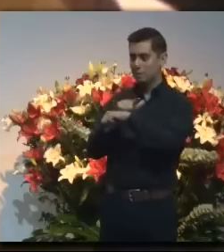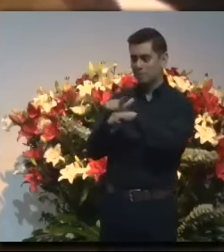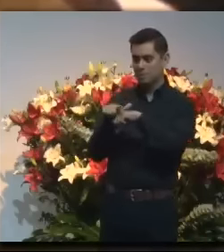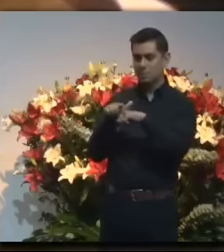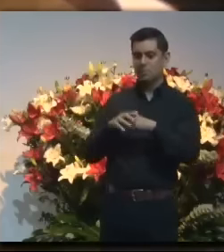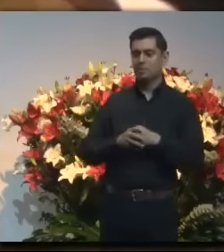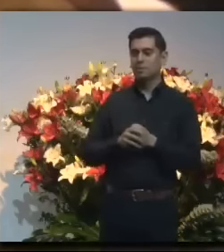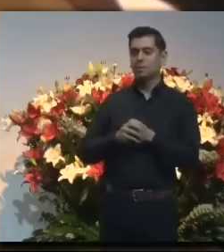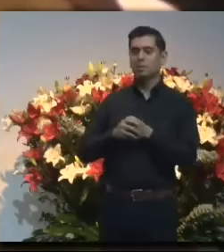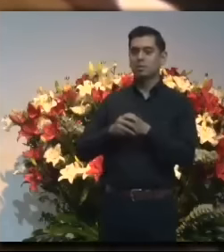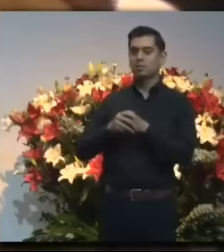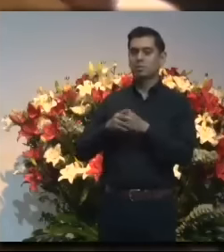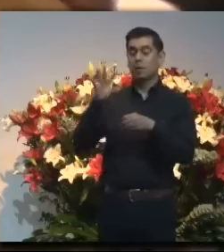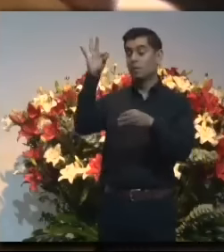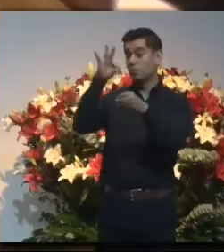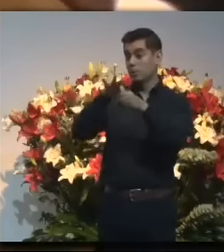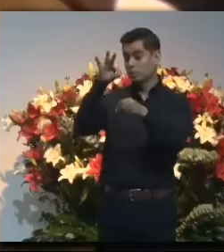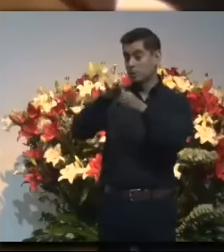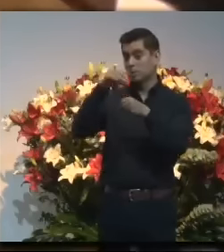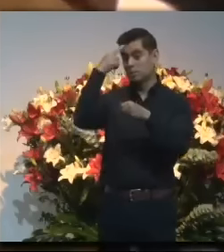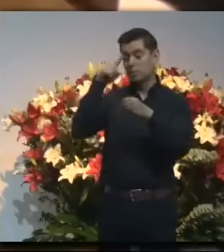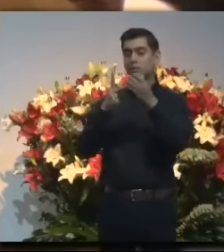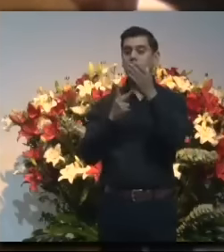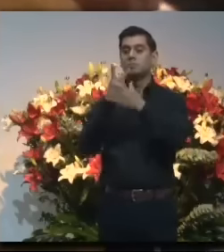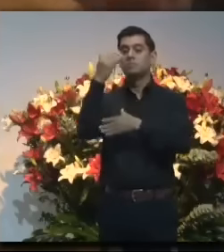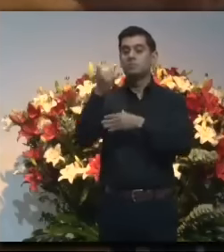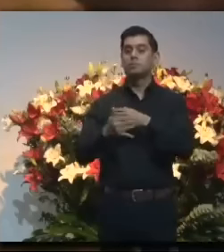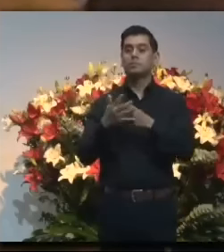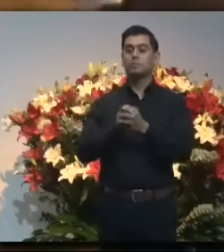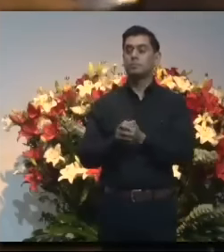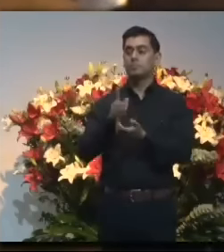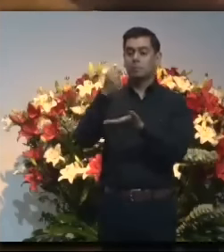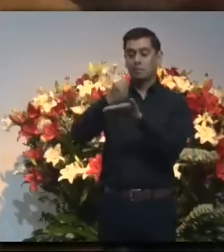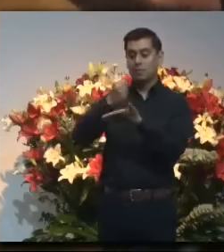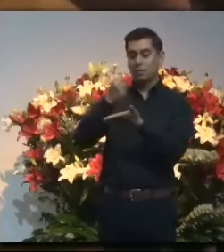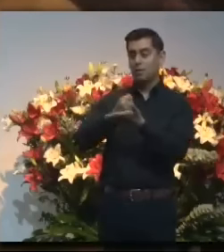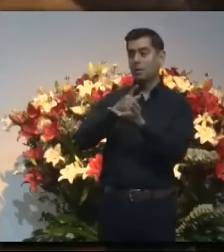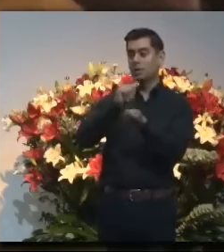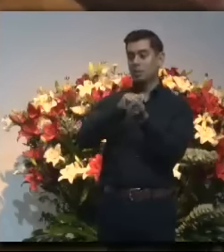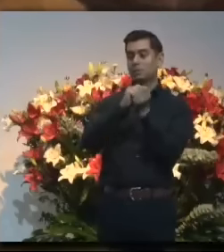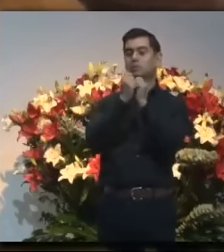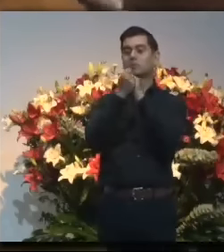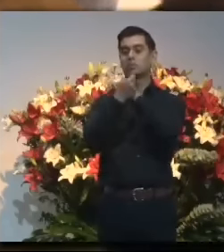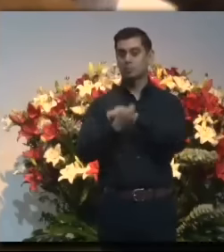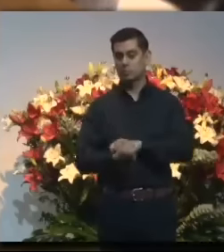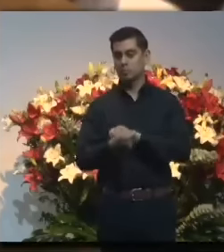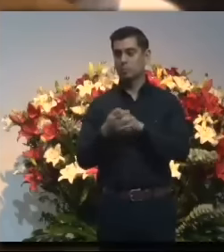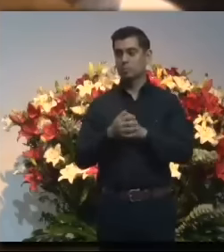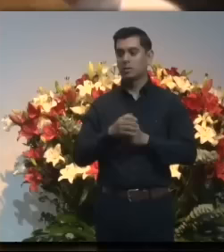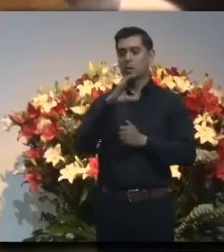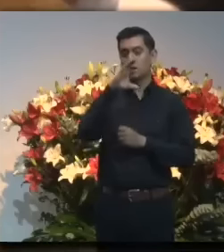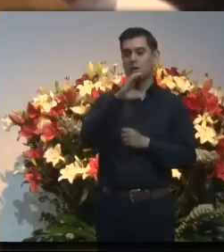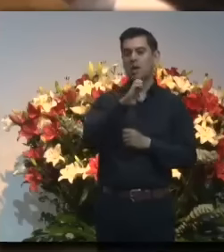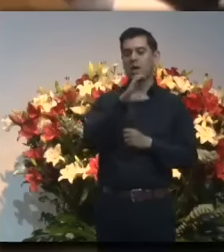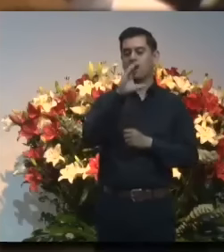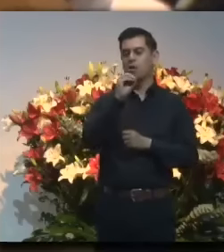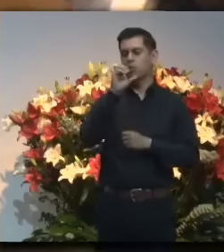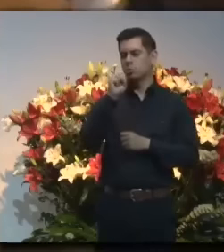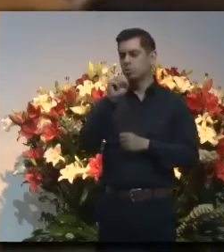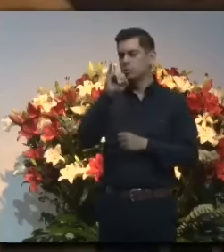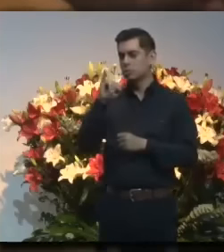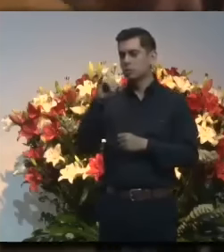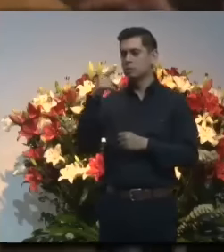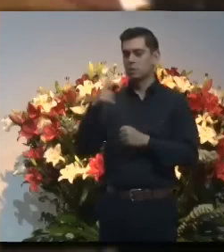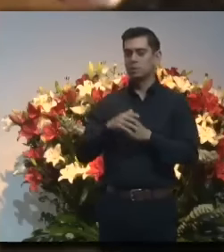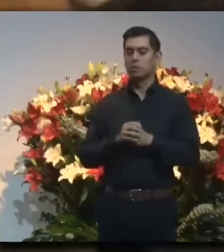votar en contra de la propuesta de la ley que busca prohibir las terapias de conversión, mejor conocidas como ECOSIG. ¿Cómo respondería a eso? Ya